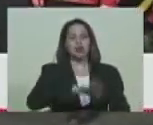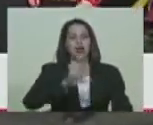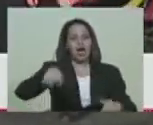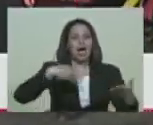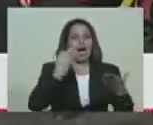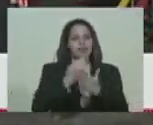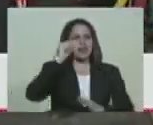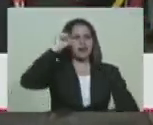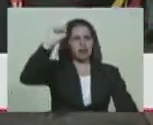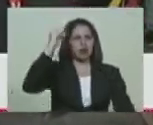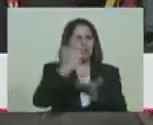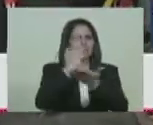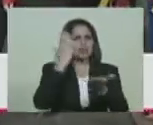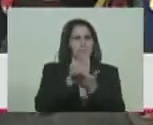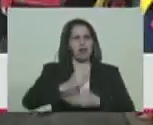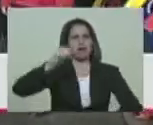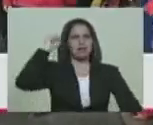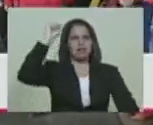la victoria siempre!